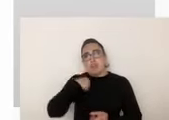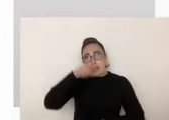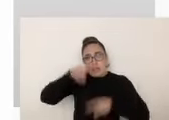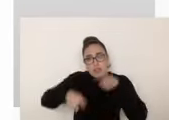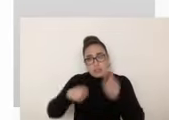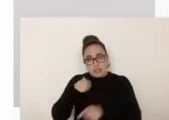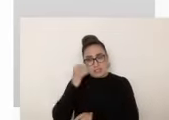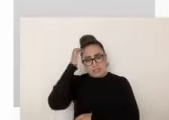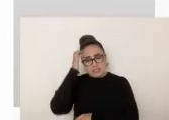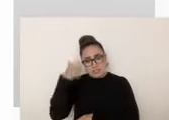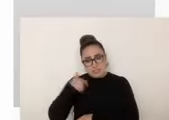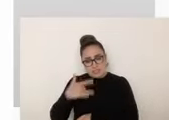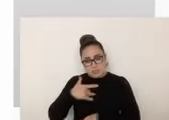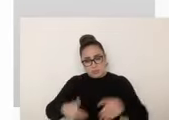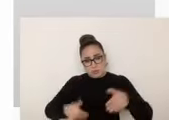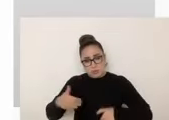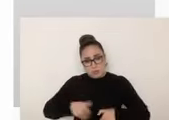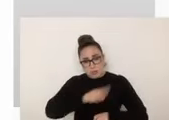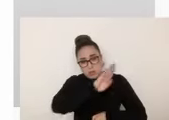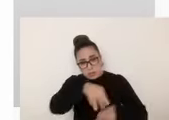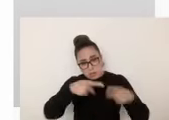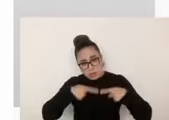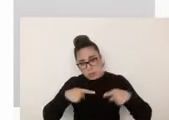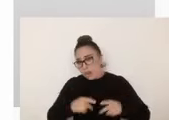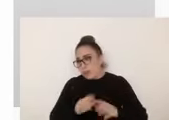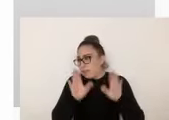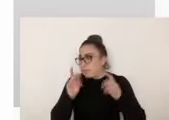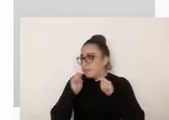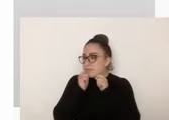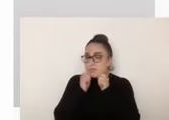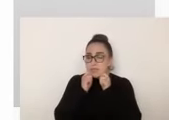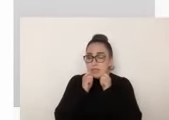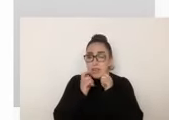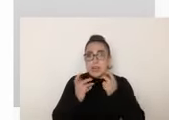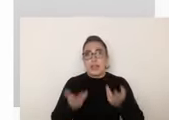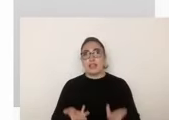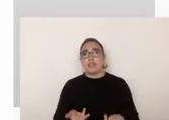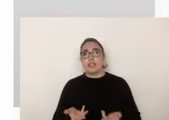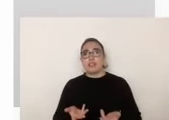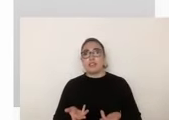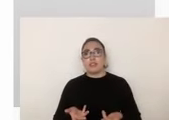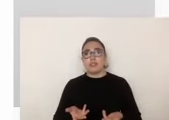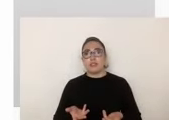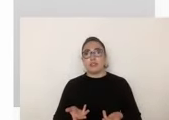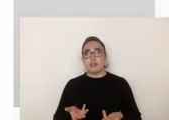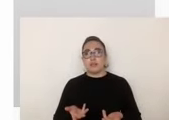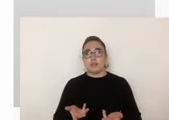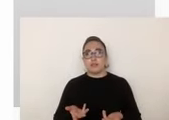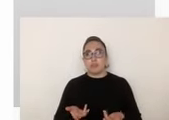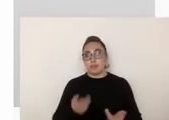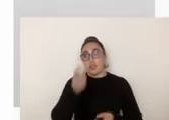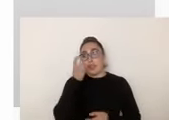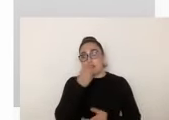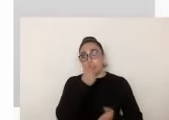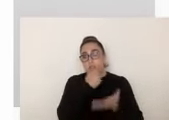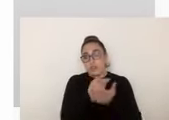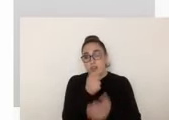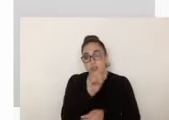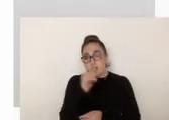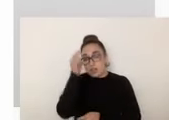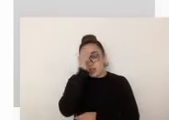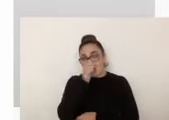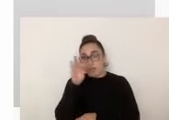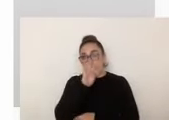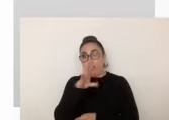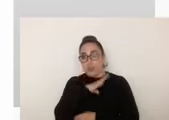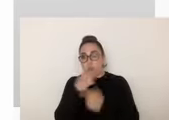los medios. ¡Raca! Todos muertos. A ver, claro, si eso es lo que dijera un grupo de teorías